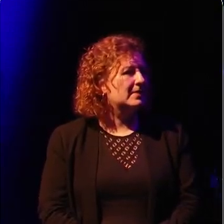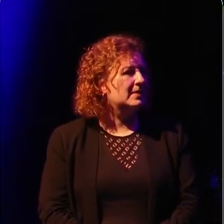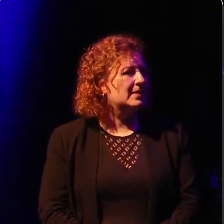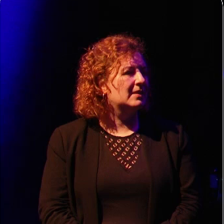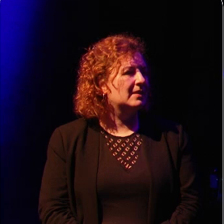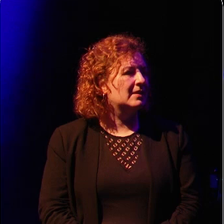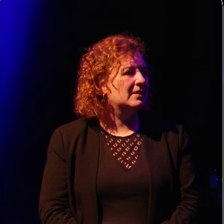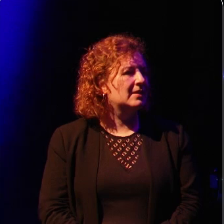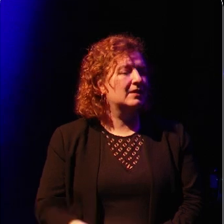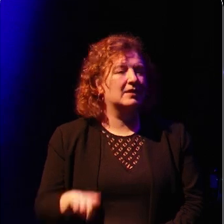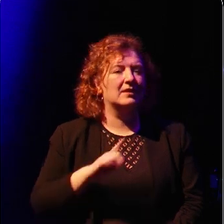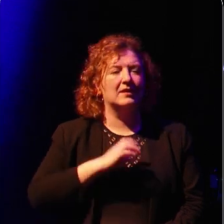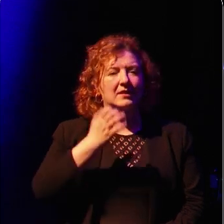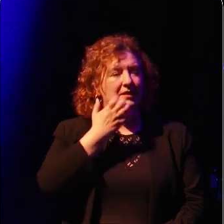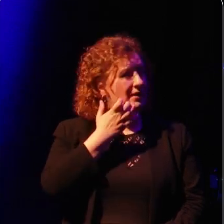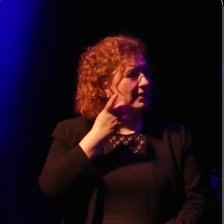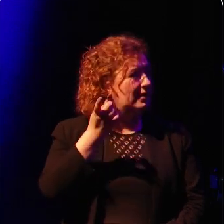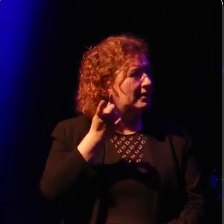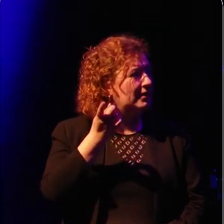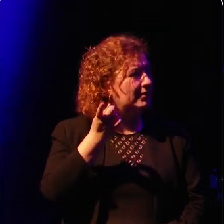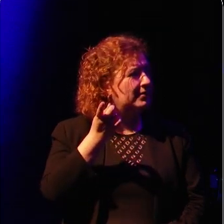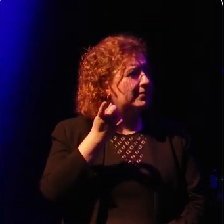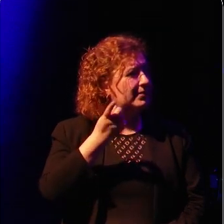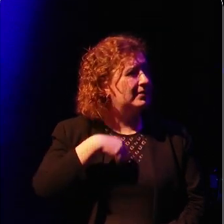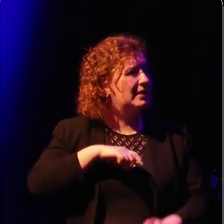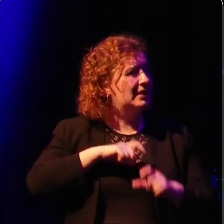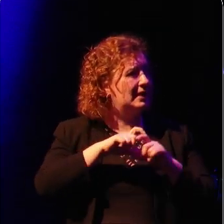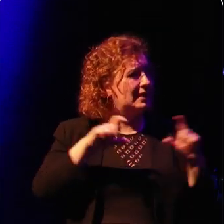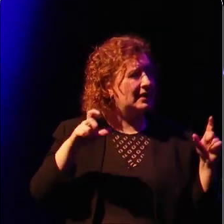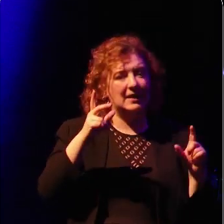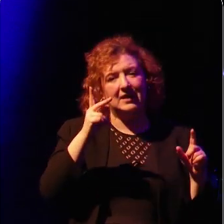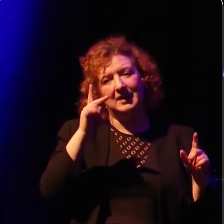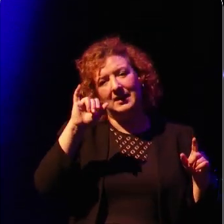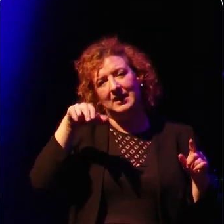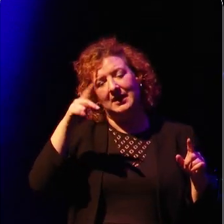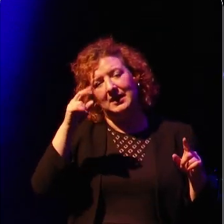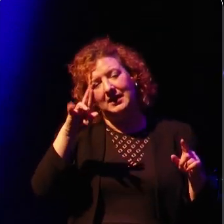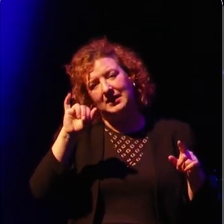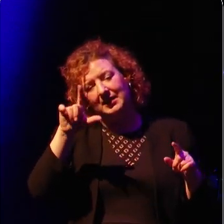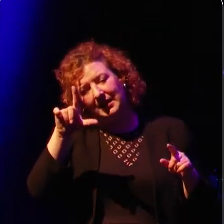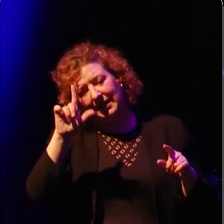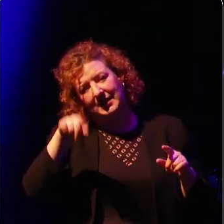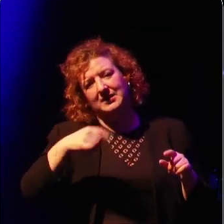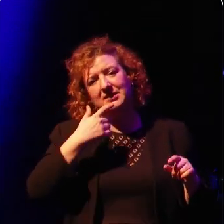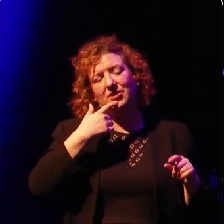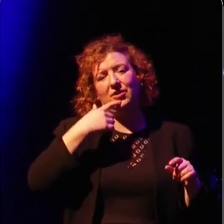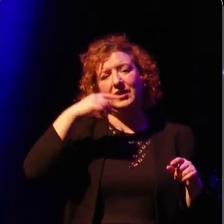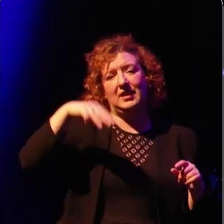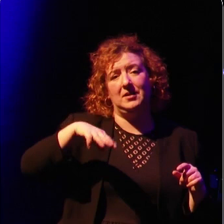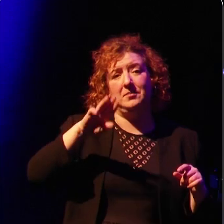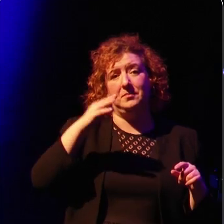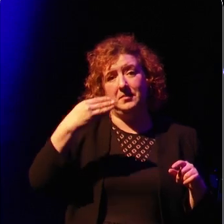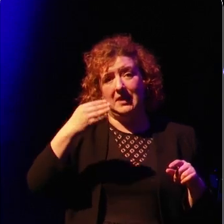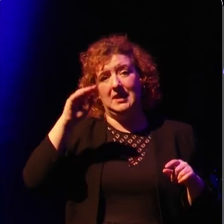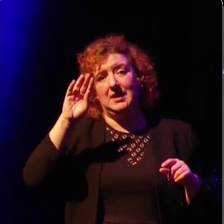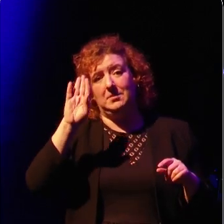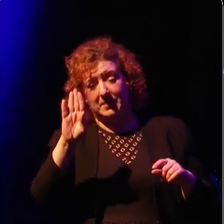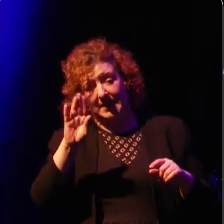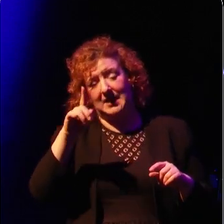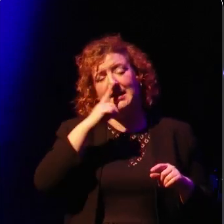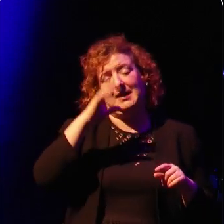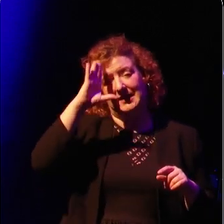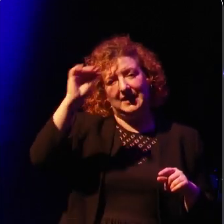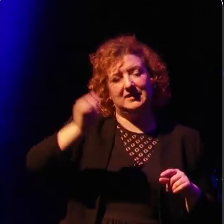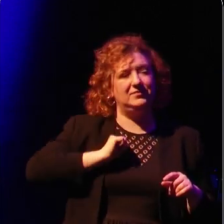Trabajo en inteligencia artificial en Kindle y también soy MVP en inteligencia artificial. Pero básicamente estoy intentando imponer